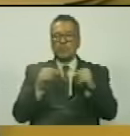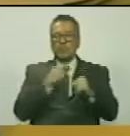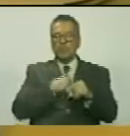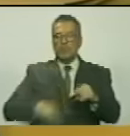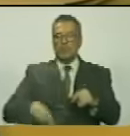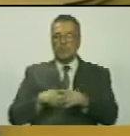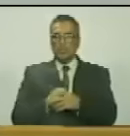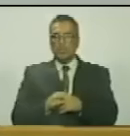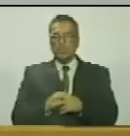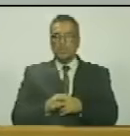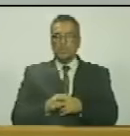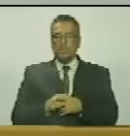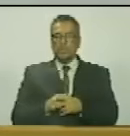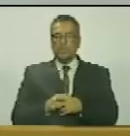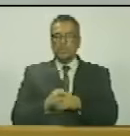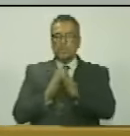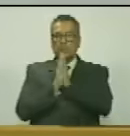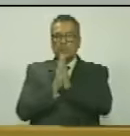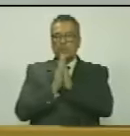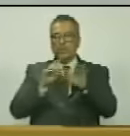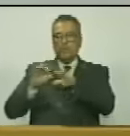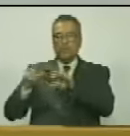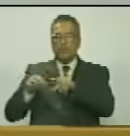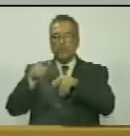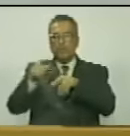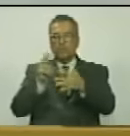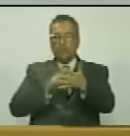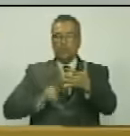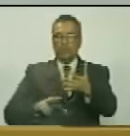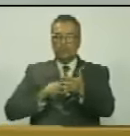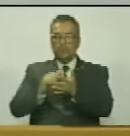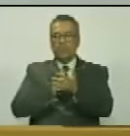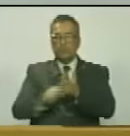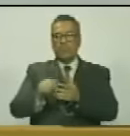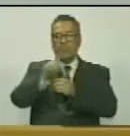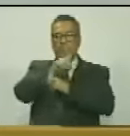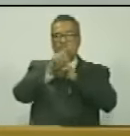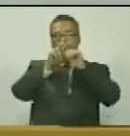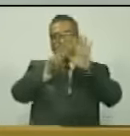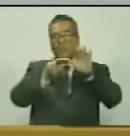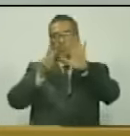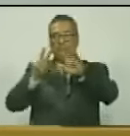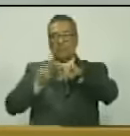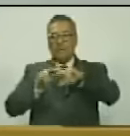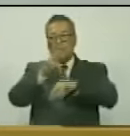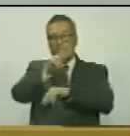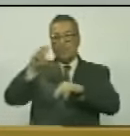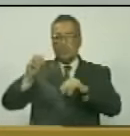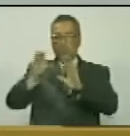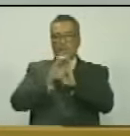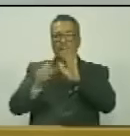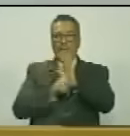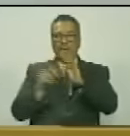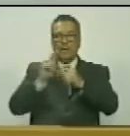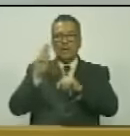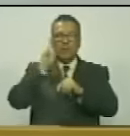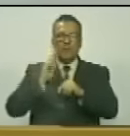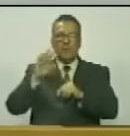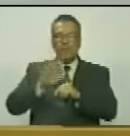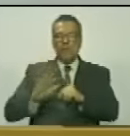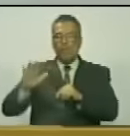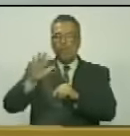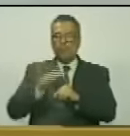todo, ciudadano presidente. Por favor, secretaria. ¿Sirvese dar lectura al artículo 187, numeral 20, de la Constitución de la República